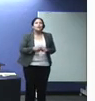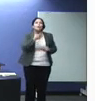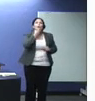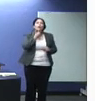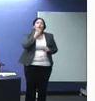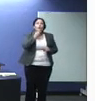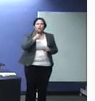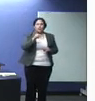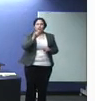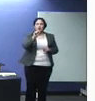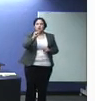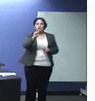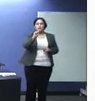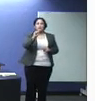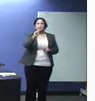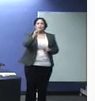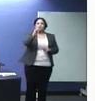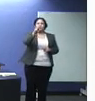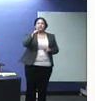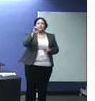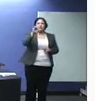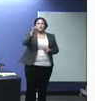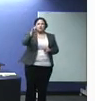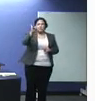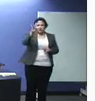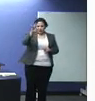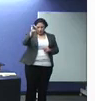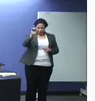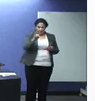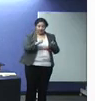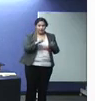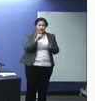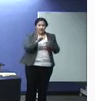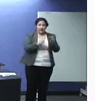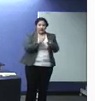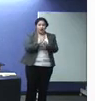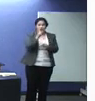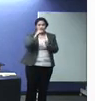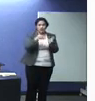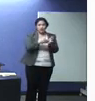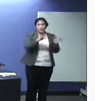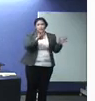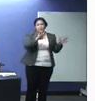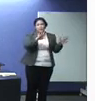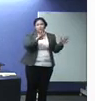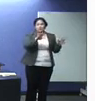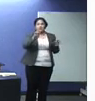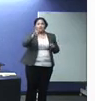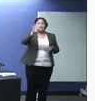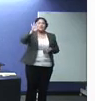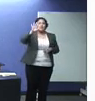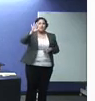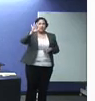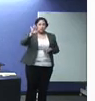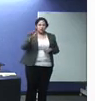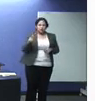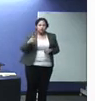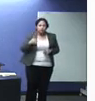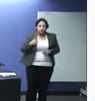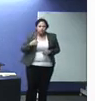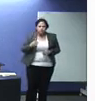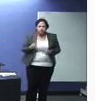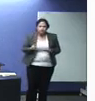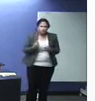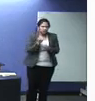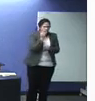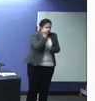en el 1994, quiero señalar el año porque tiene muchísimo tiempo, que dice, me he alejado de los intentos de construir